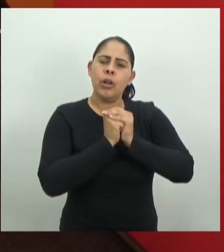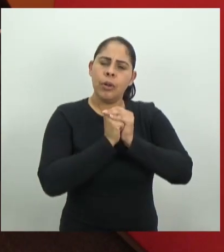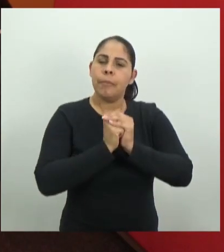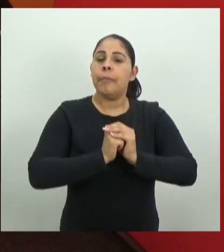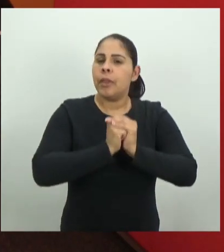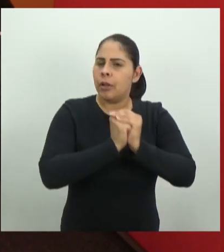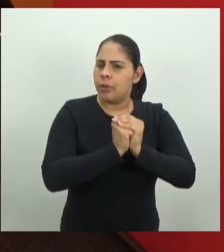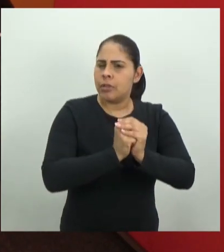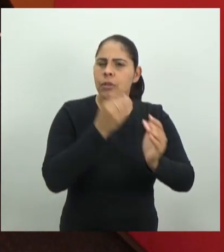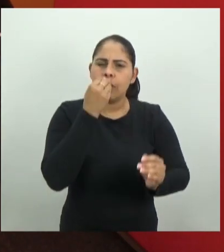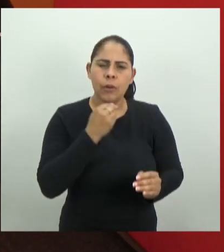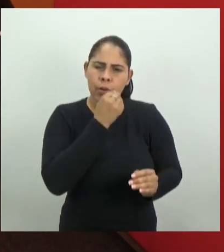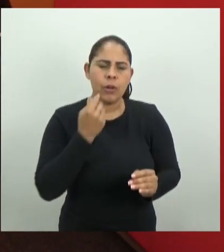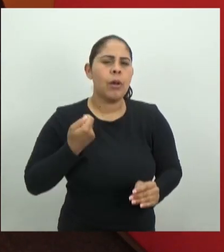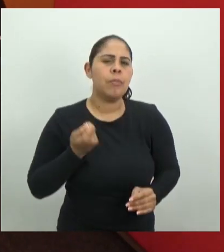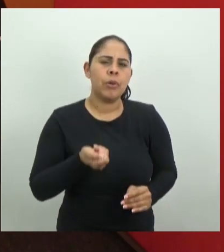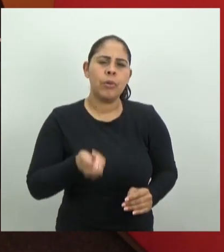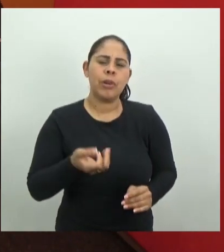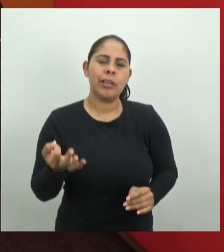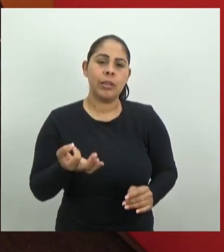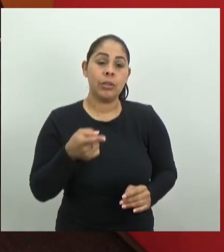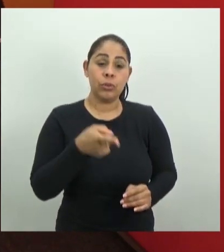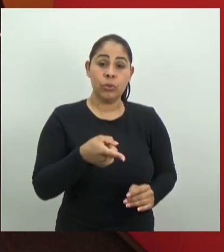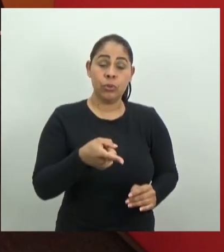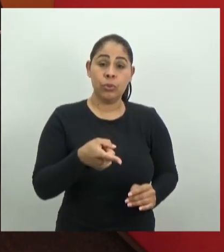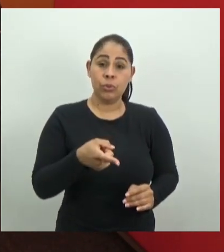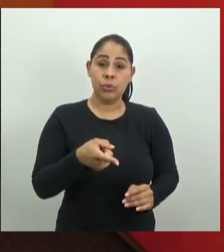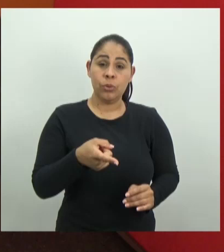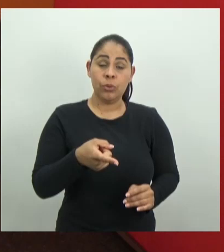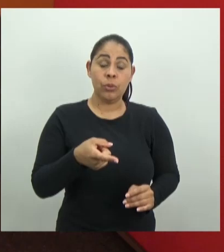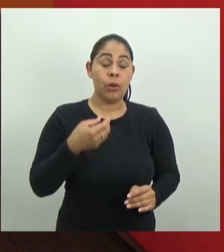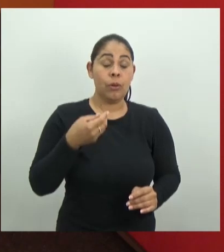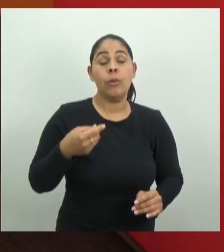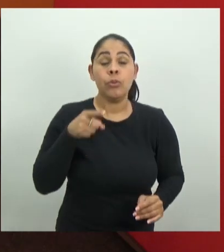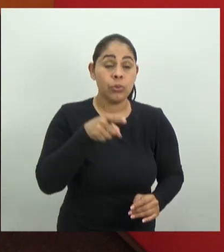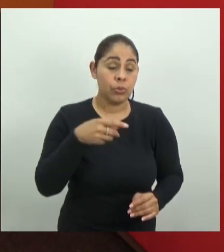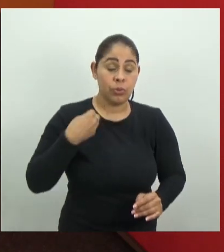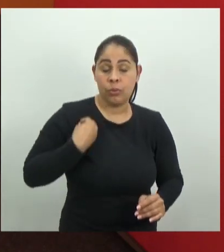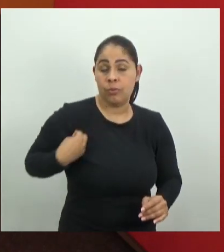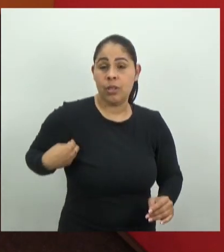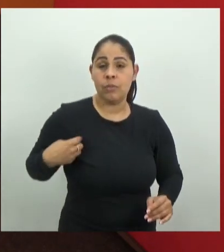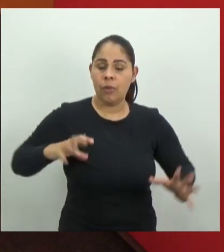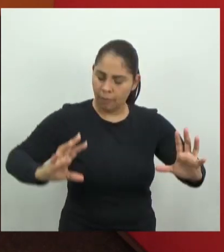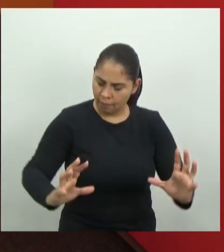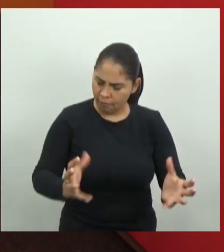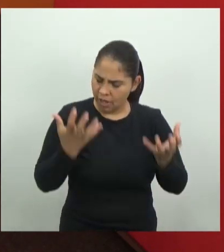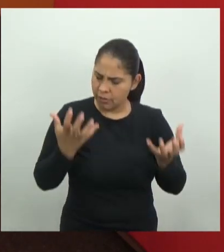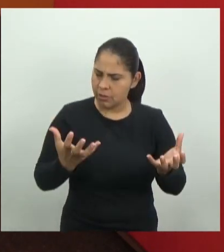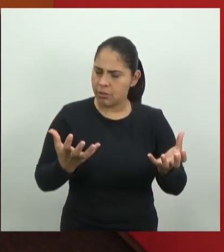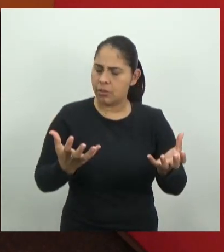Cuando en Mateo capítulo 17, en la misma situación, Mateo nos lo explica un poco más amplio,